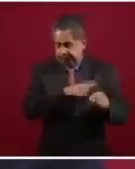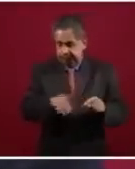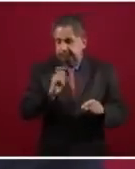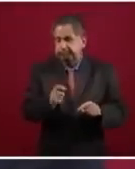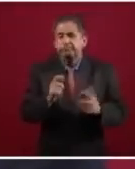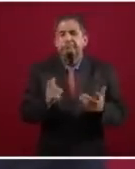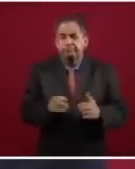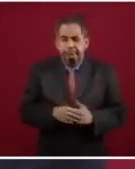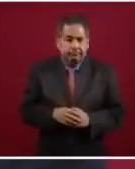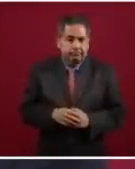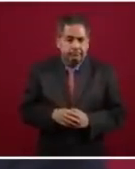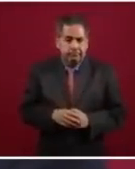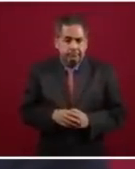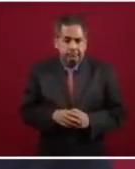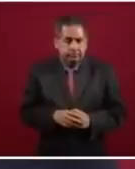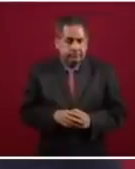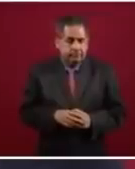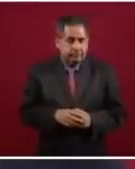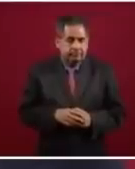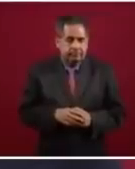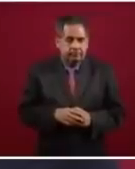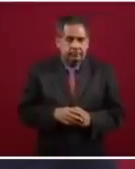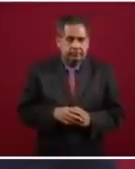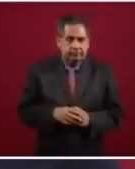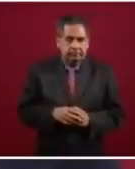el que se cometan